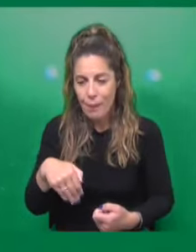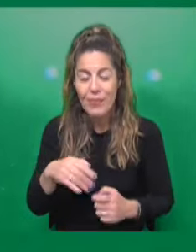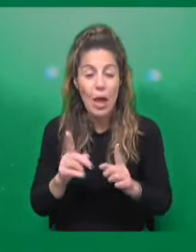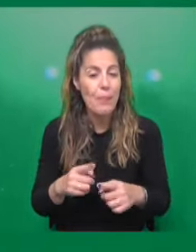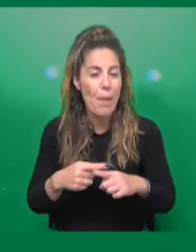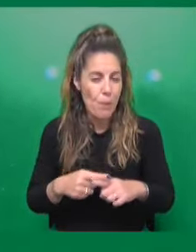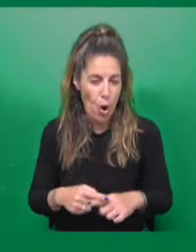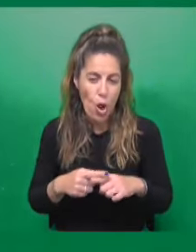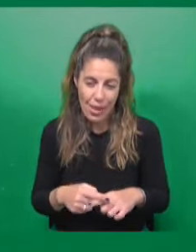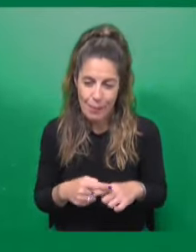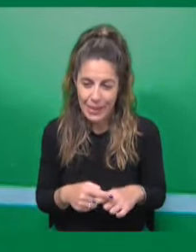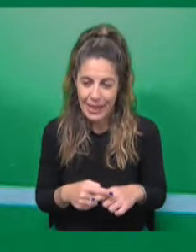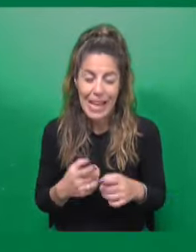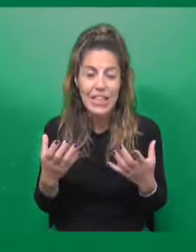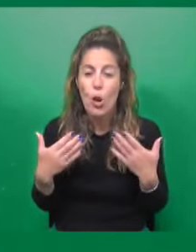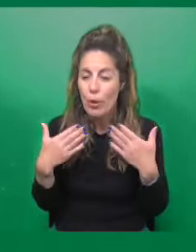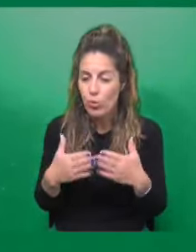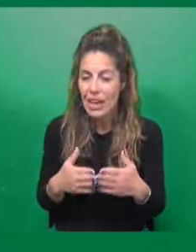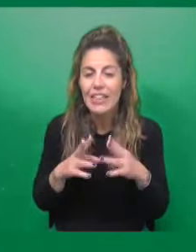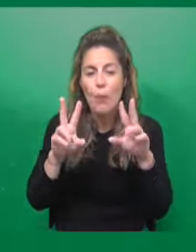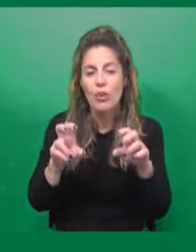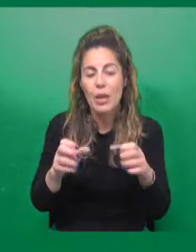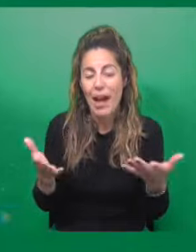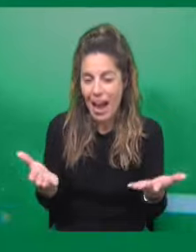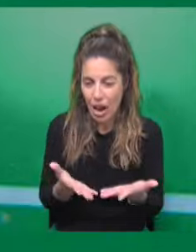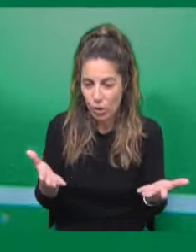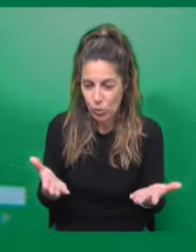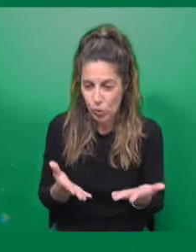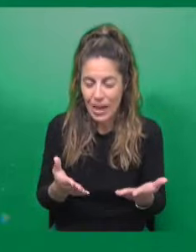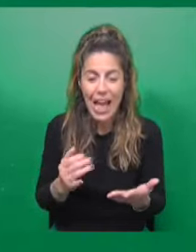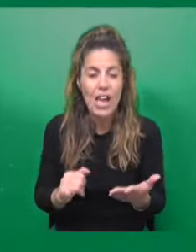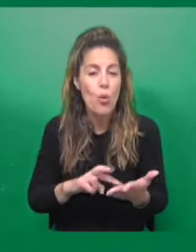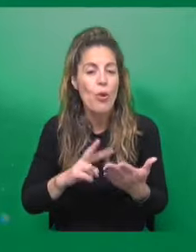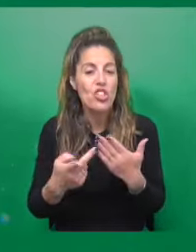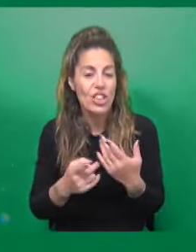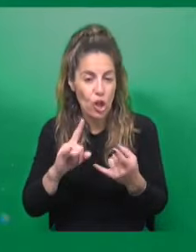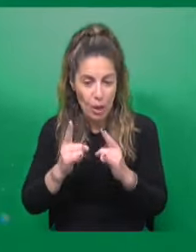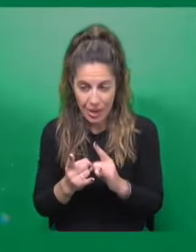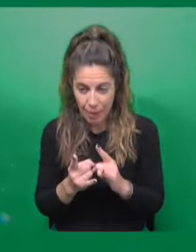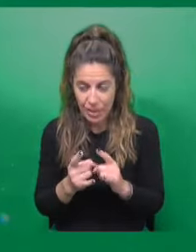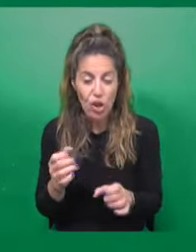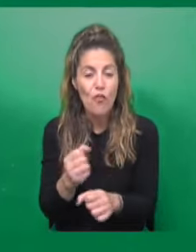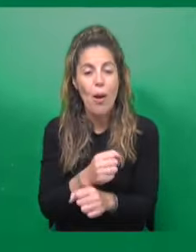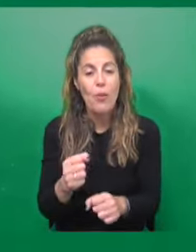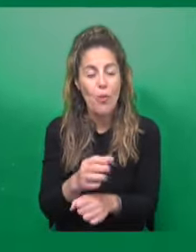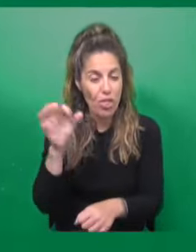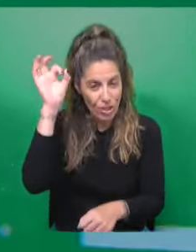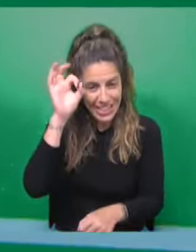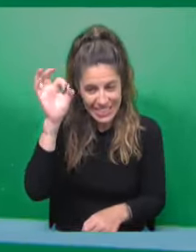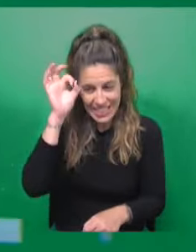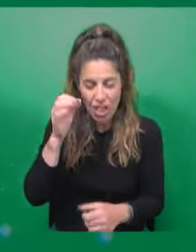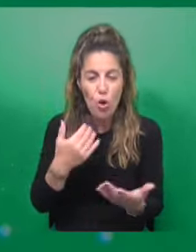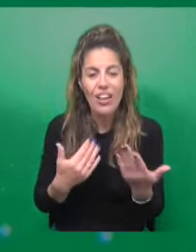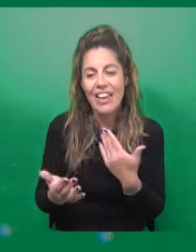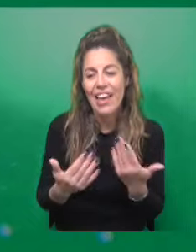polémicas y bueno quiero preguntarte por un tema que es este actual Hay un proyecto en el parlamento que de hecho fue aprobado en el en el senado que refiere